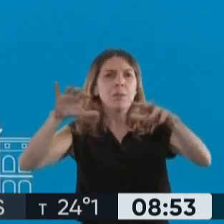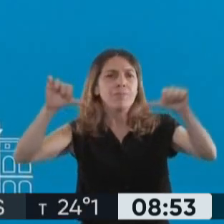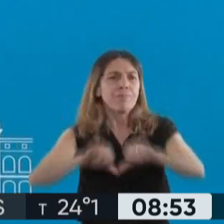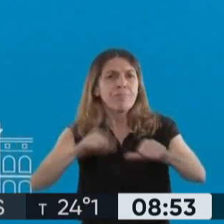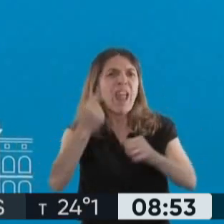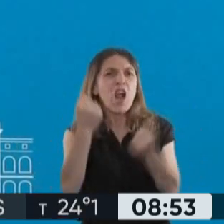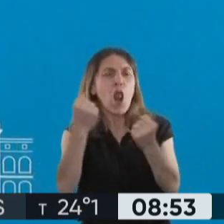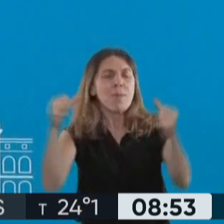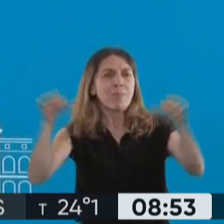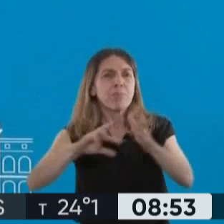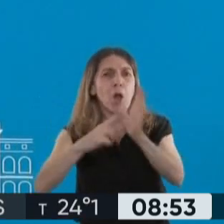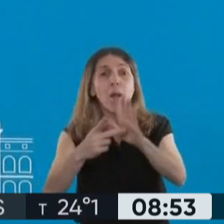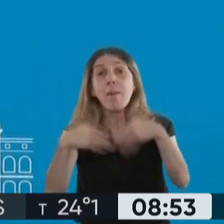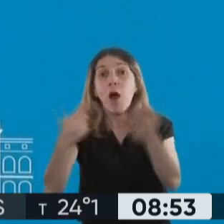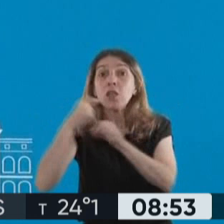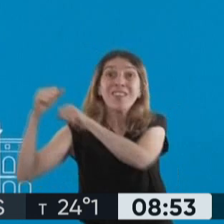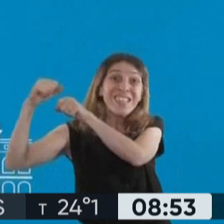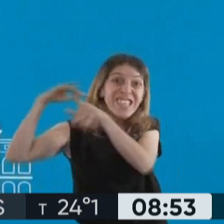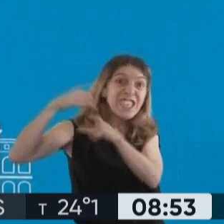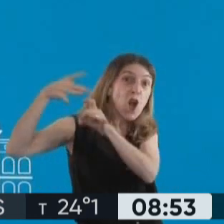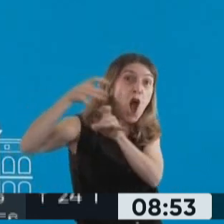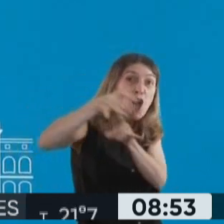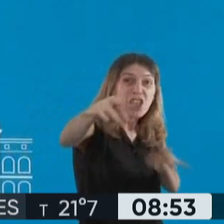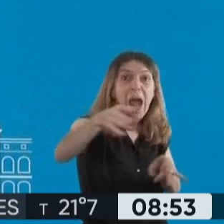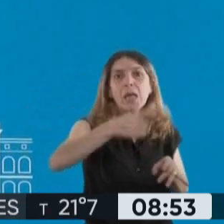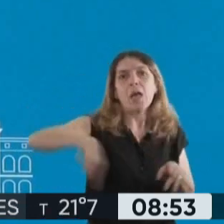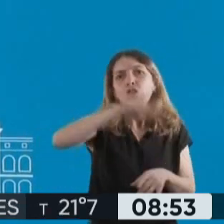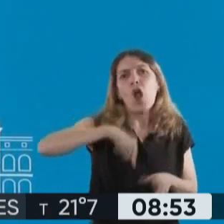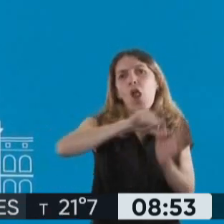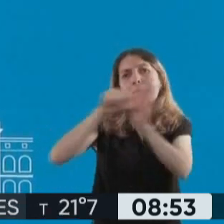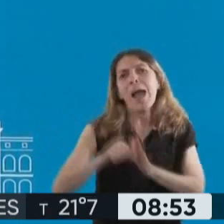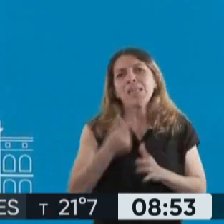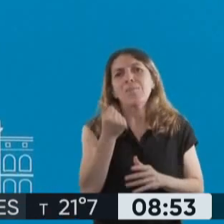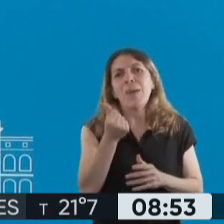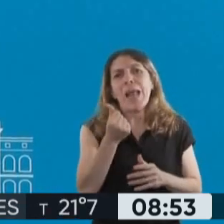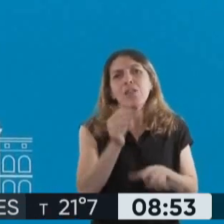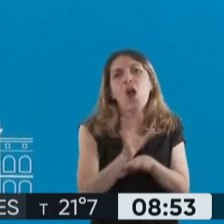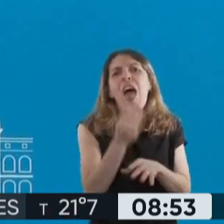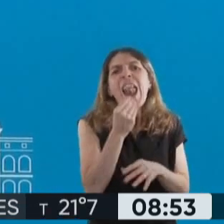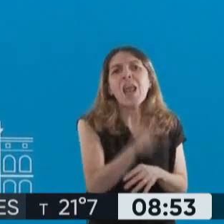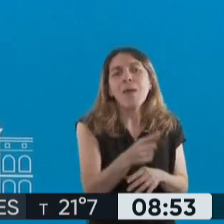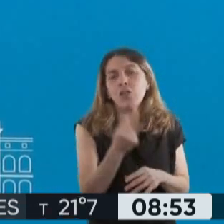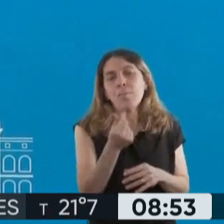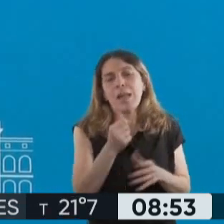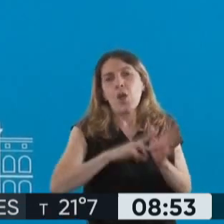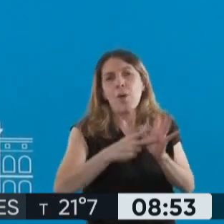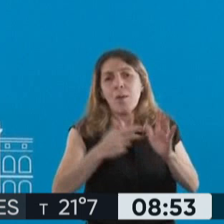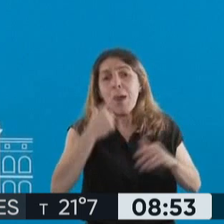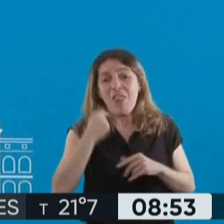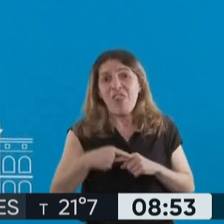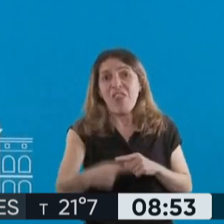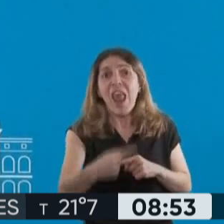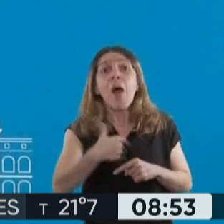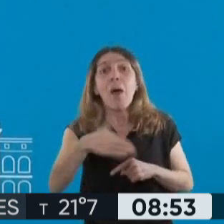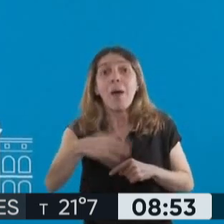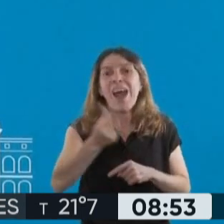ejerce una presión sobre los precios en todo el mundo que hace que la Organización Mundial de Alimentos esté hablando de que en los próximos días vamos a ver